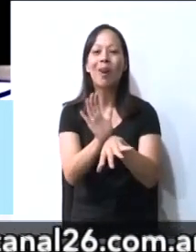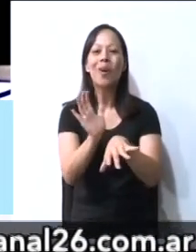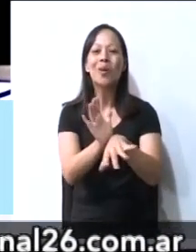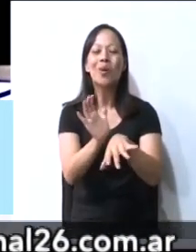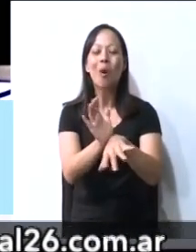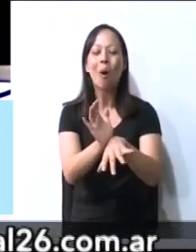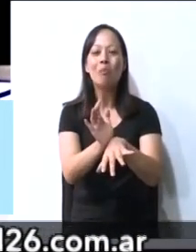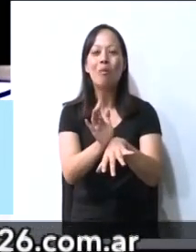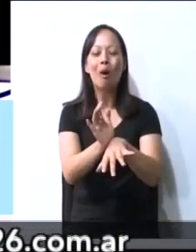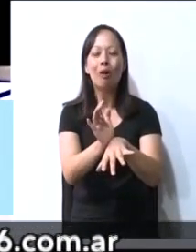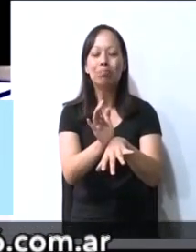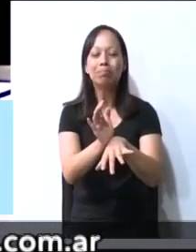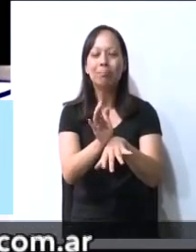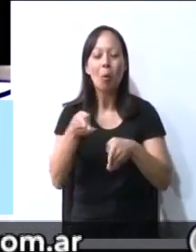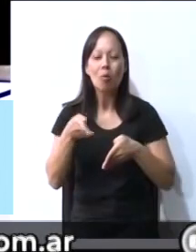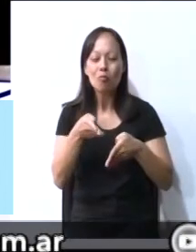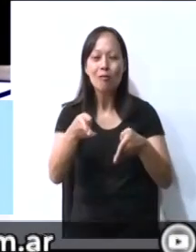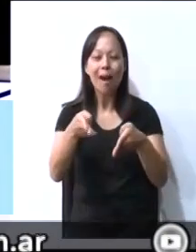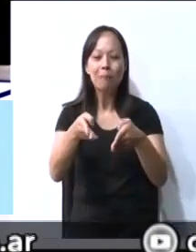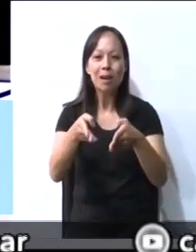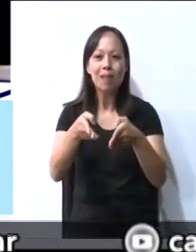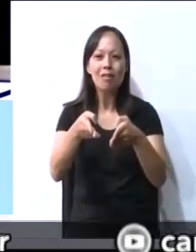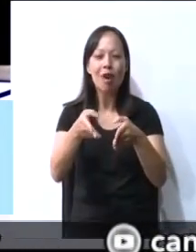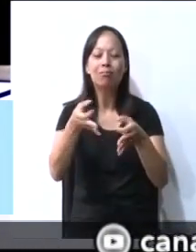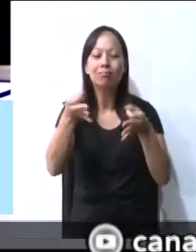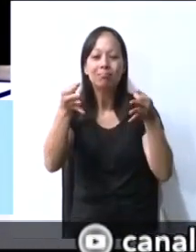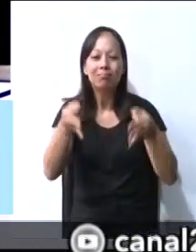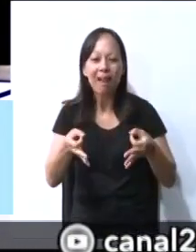destraba esta Argentina tan desigual.